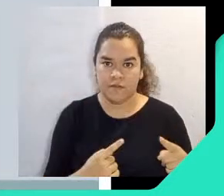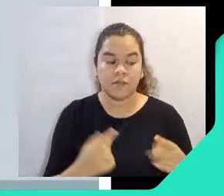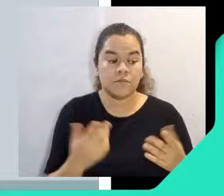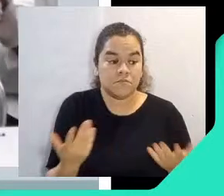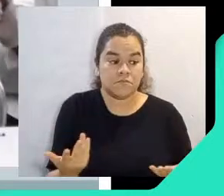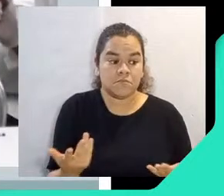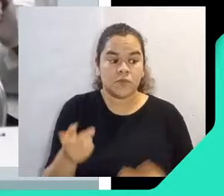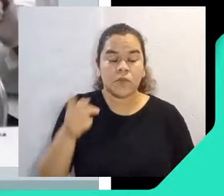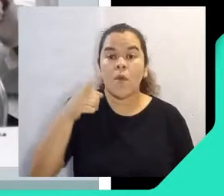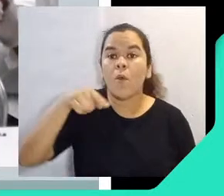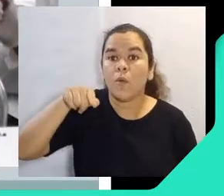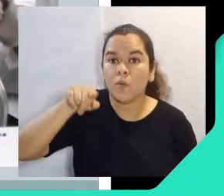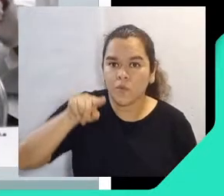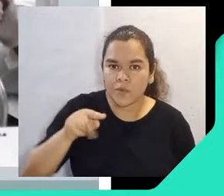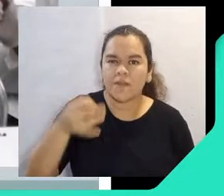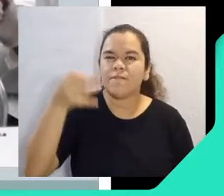desenvolverse